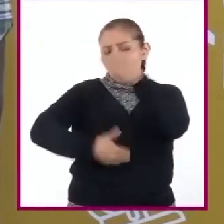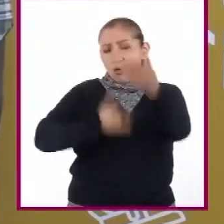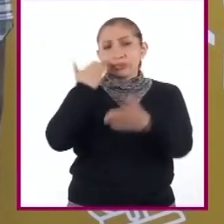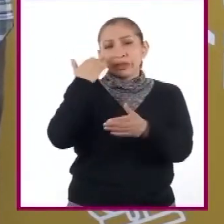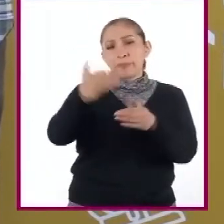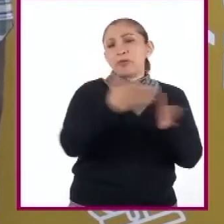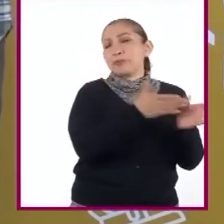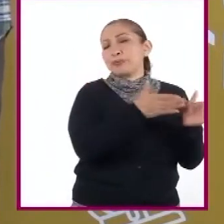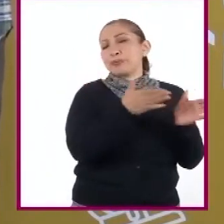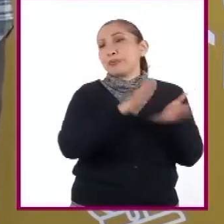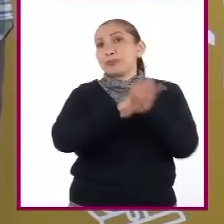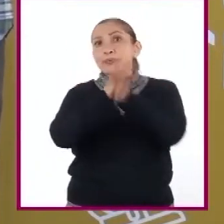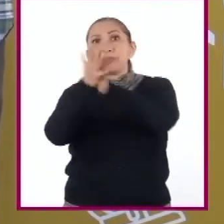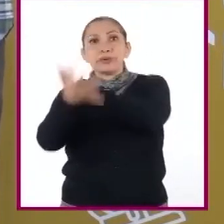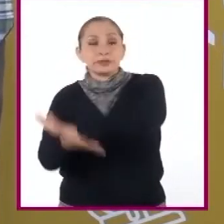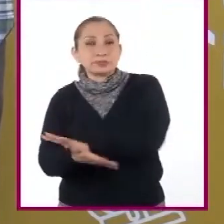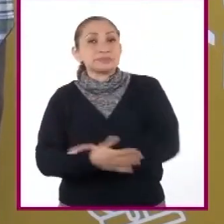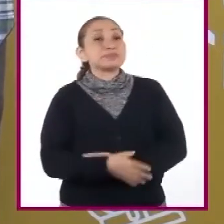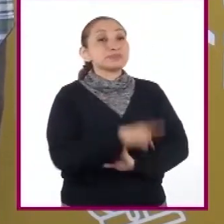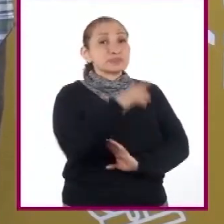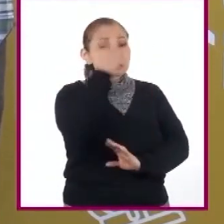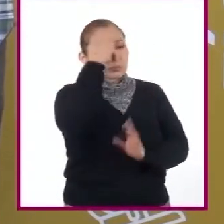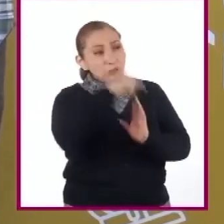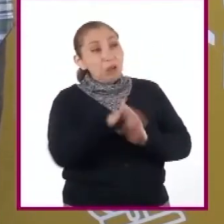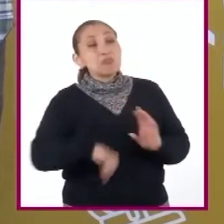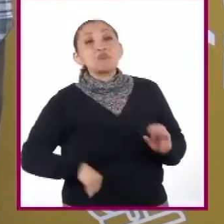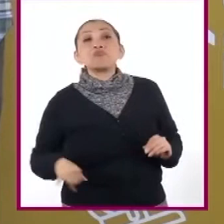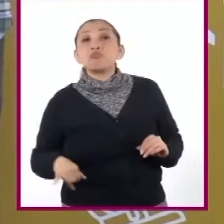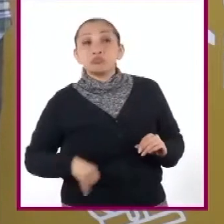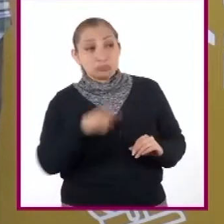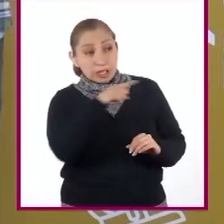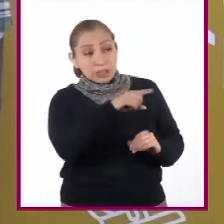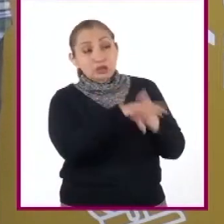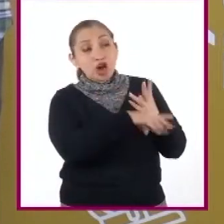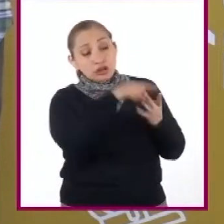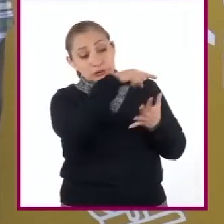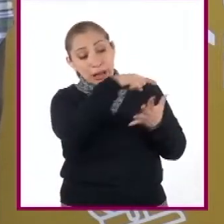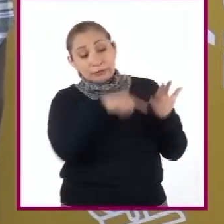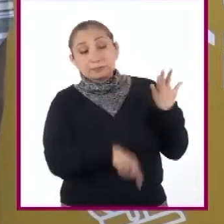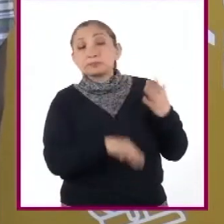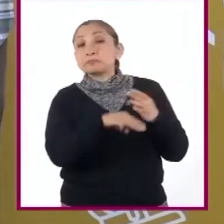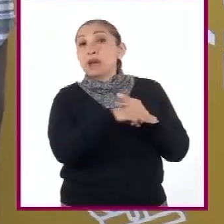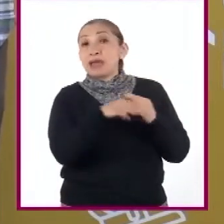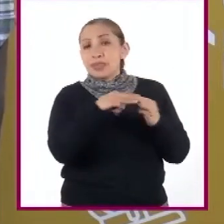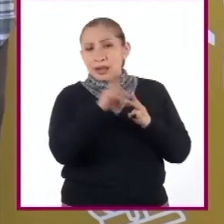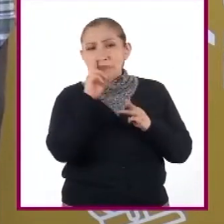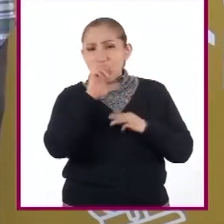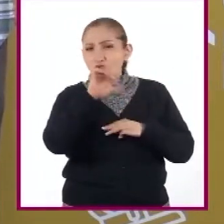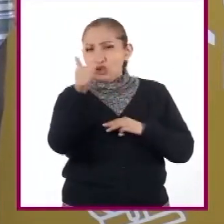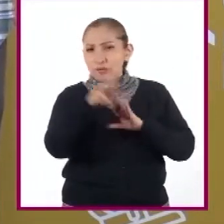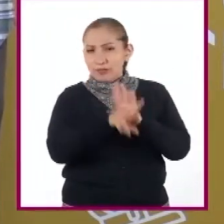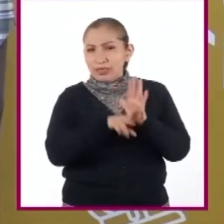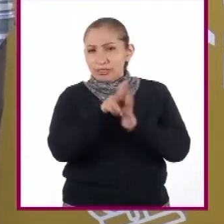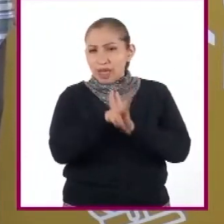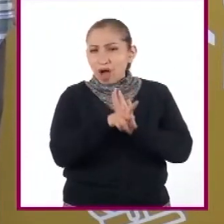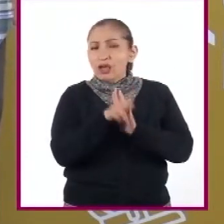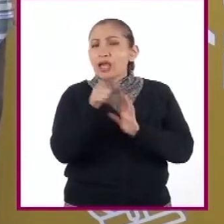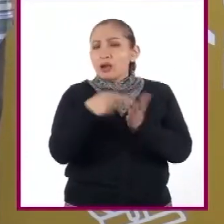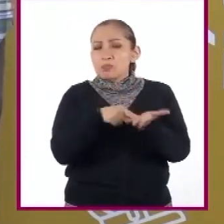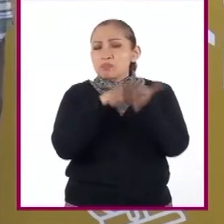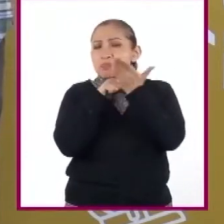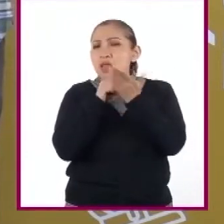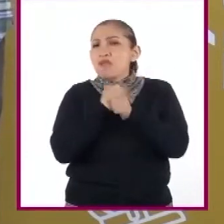para trascender. Además, se me hacen muy interesantes estos aspectos sobre la materia. Veamos el siguiente video en el que nos